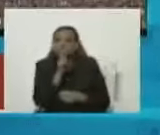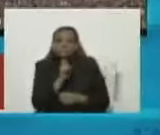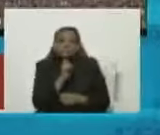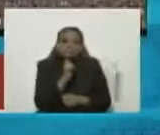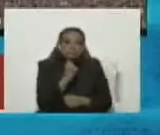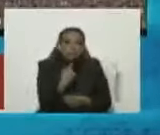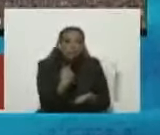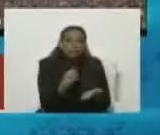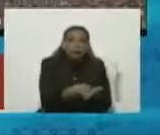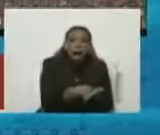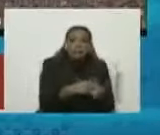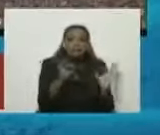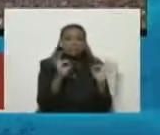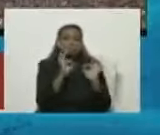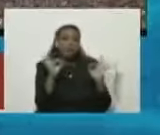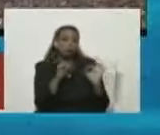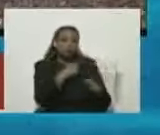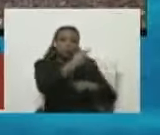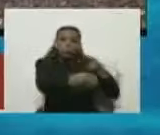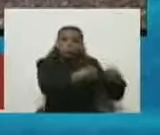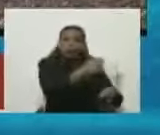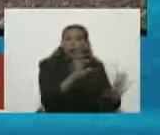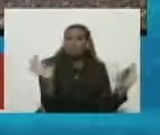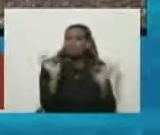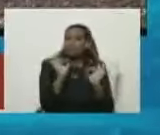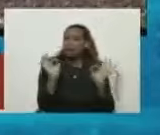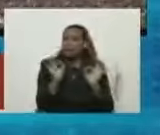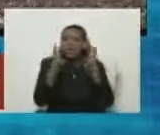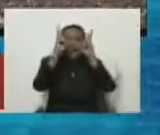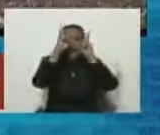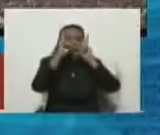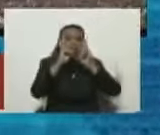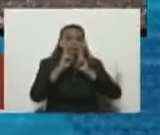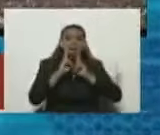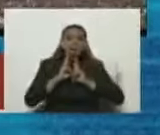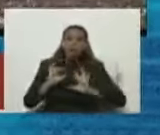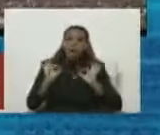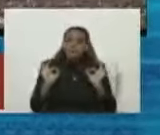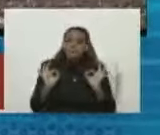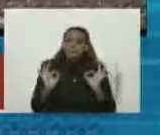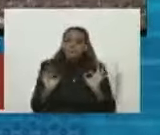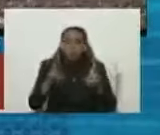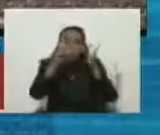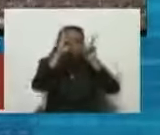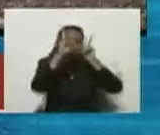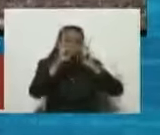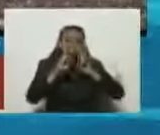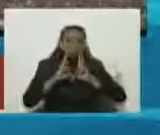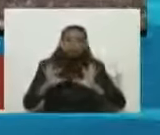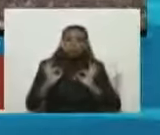favores, ni plata, ni nada a nadie en este mundo.